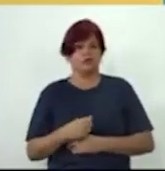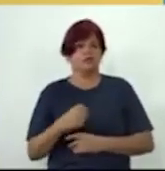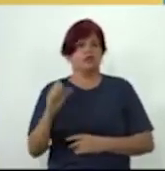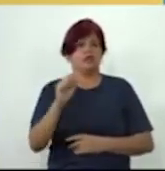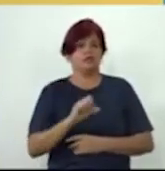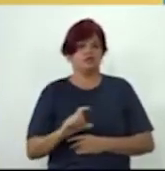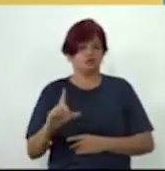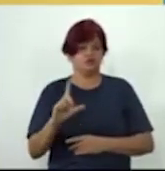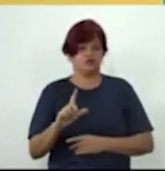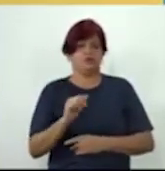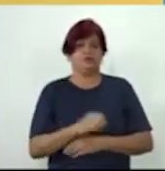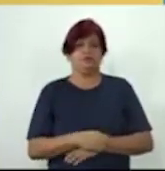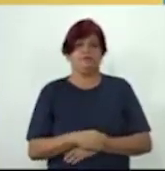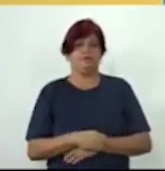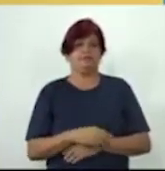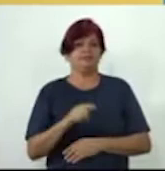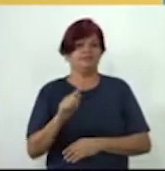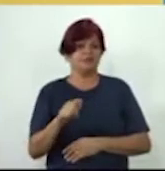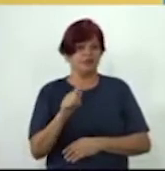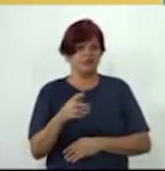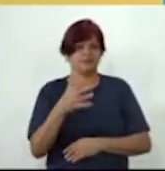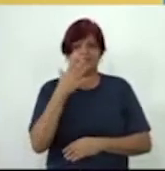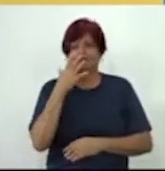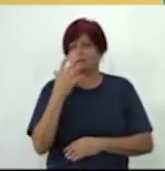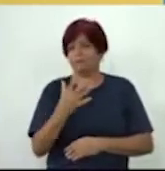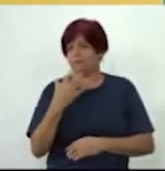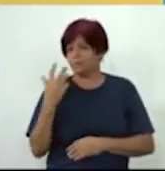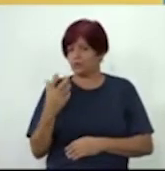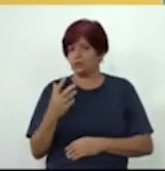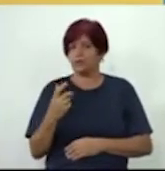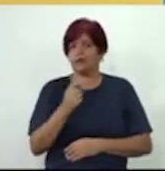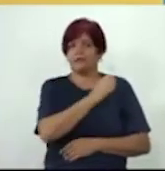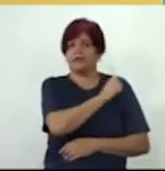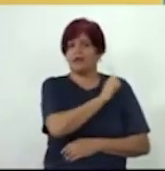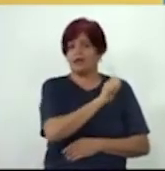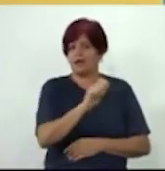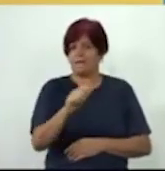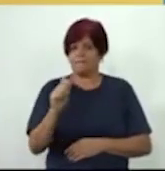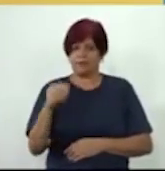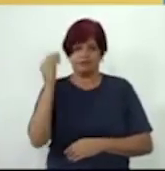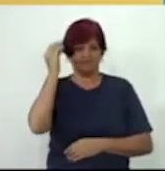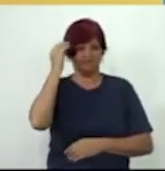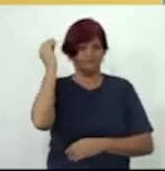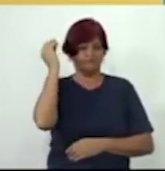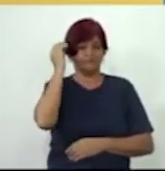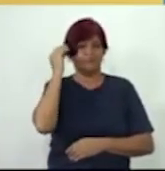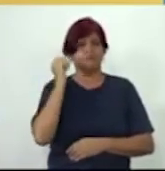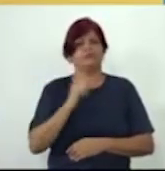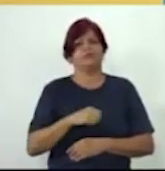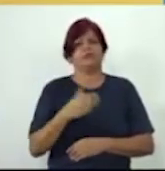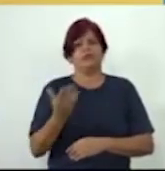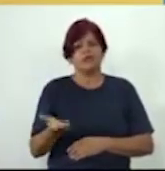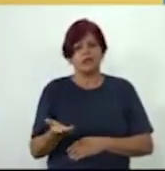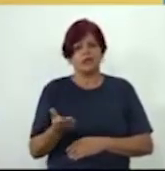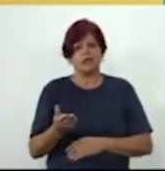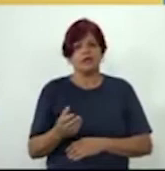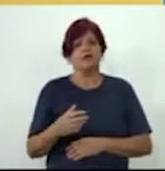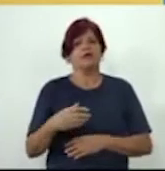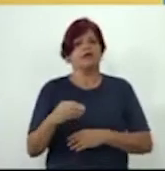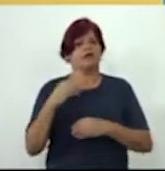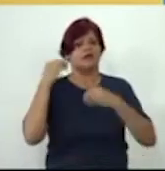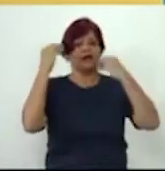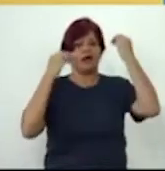sociedad. Y este es un aspecto que el maestro debe tener en cuenta en la concepción del